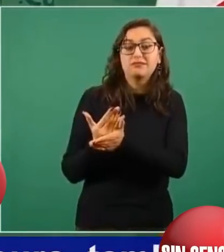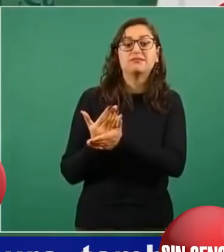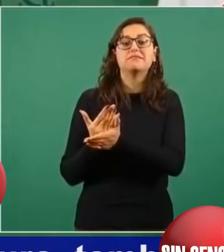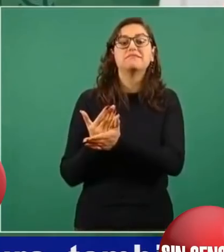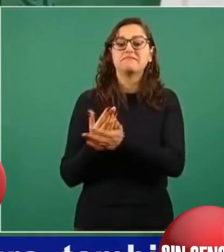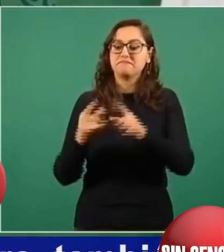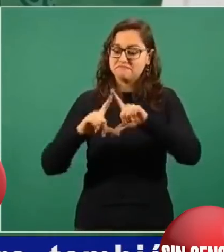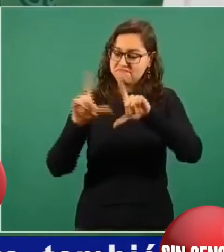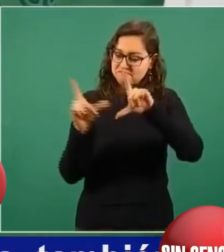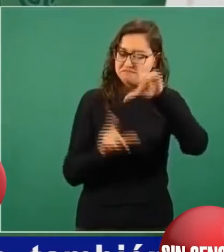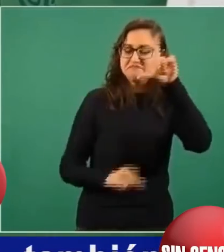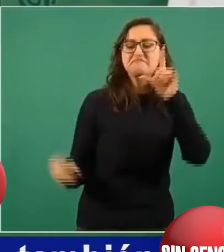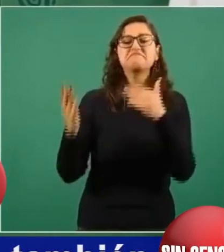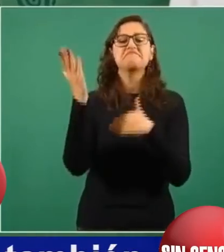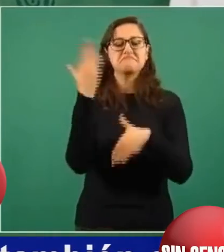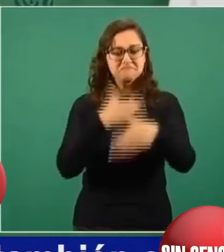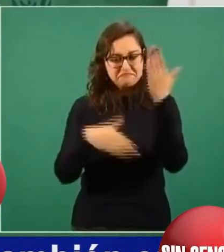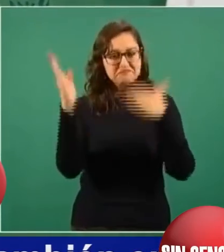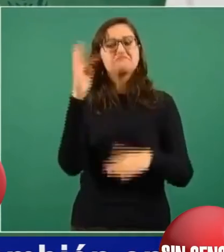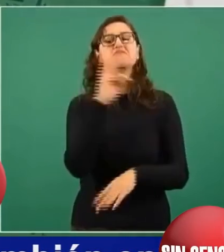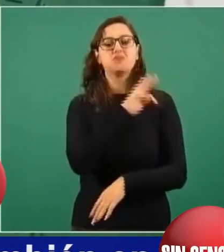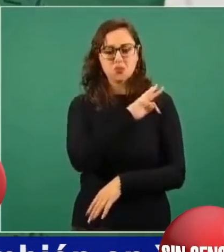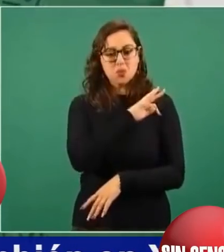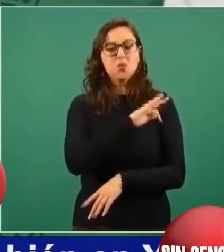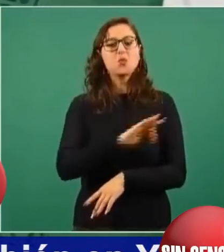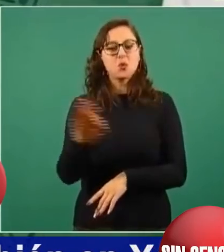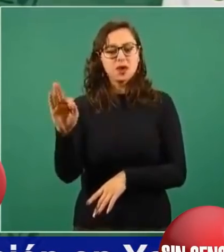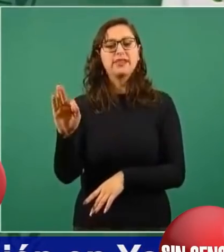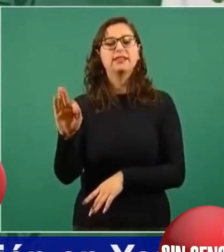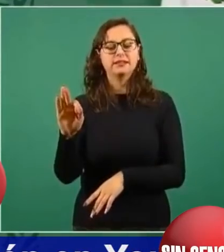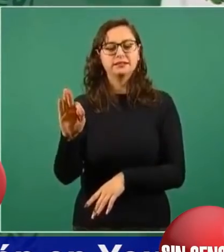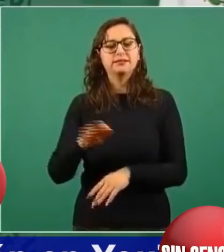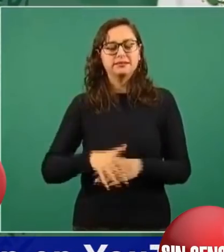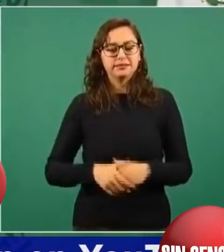logramos el renacimiento de México.